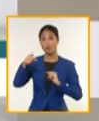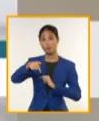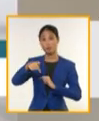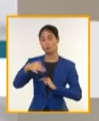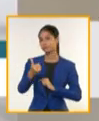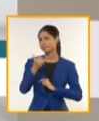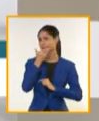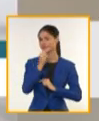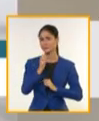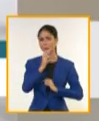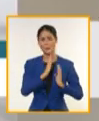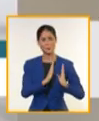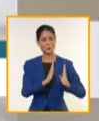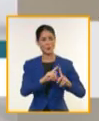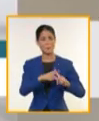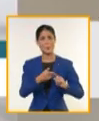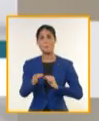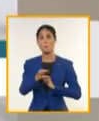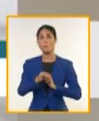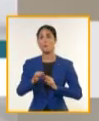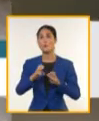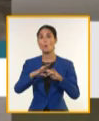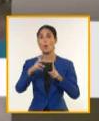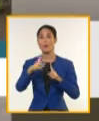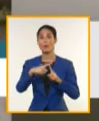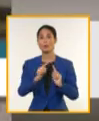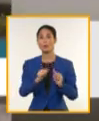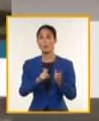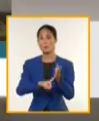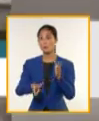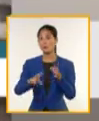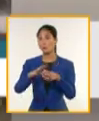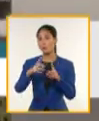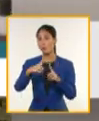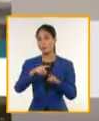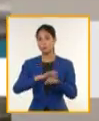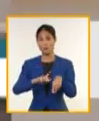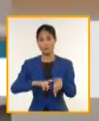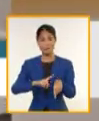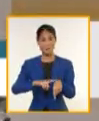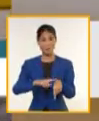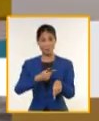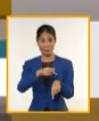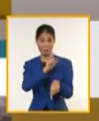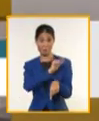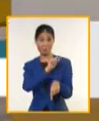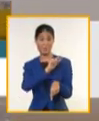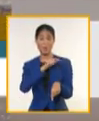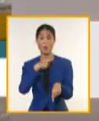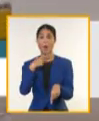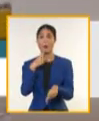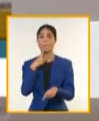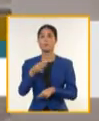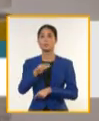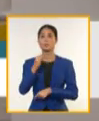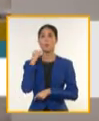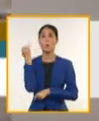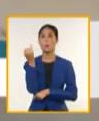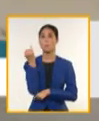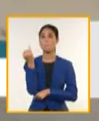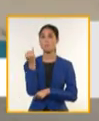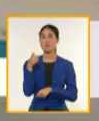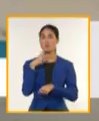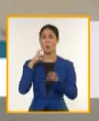en especial a la provincia de Guantánamo. Hace apenas unos minutos, desde el portal del Ciudadano en Imías, conocimos que en la medida en que las lluvias